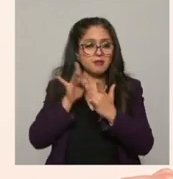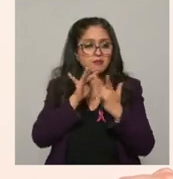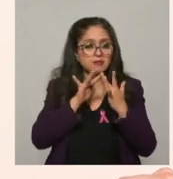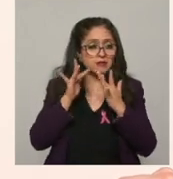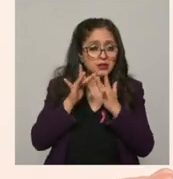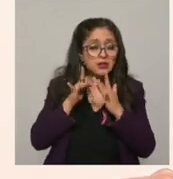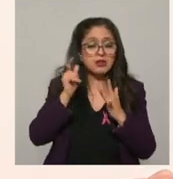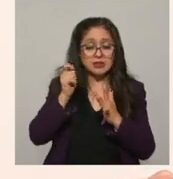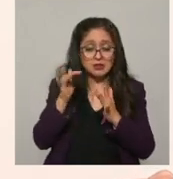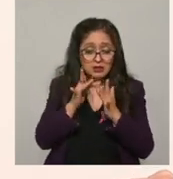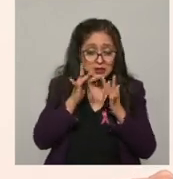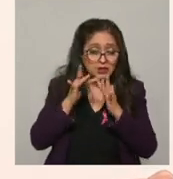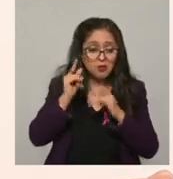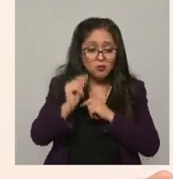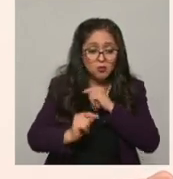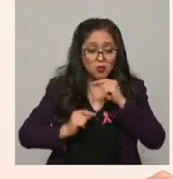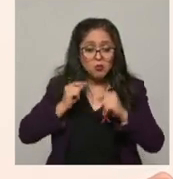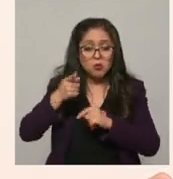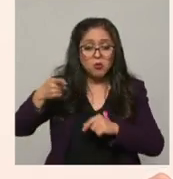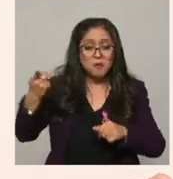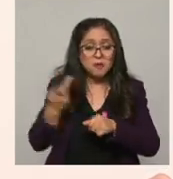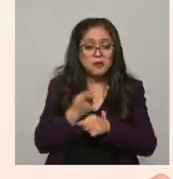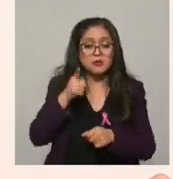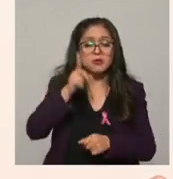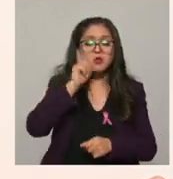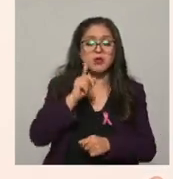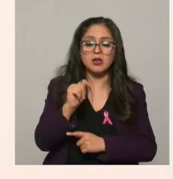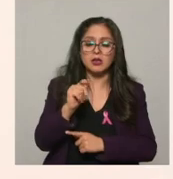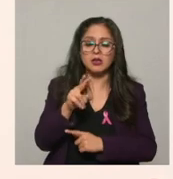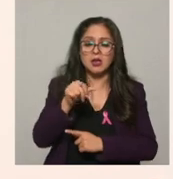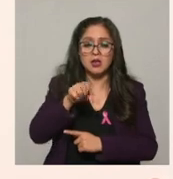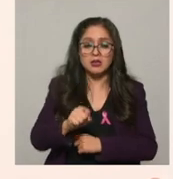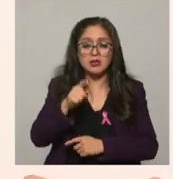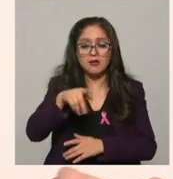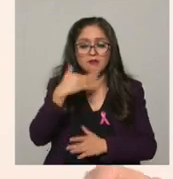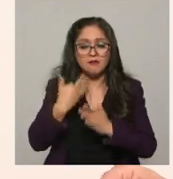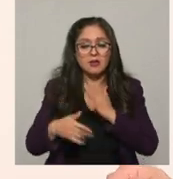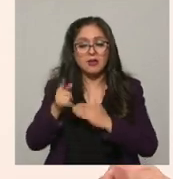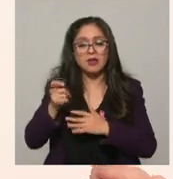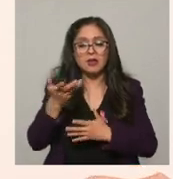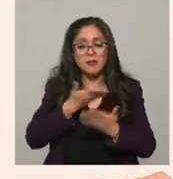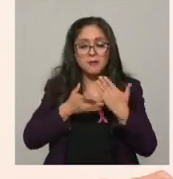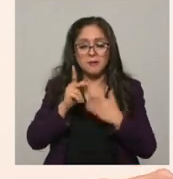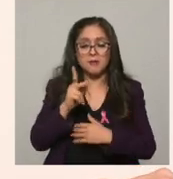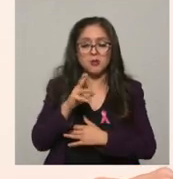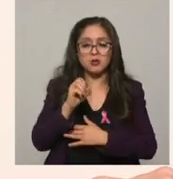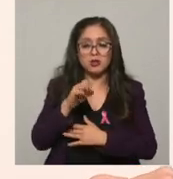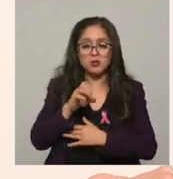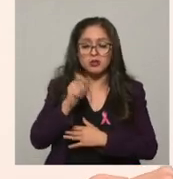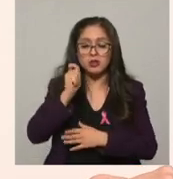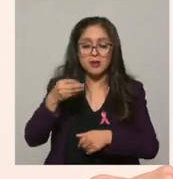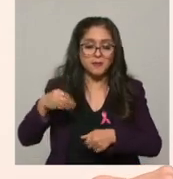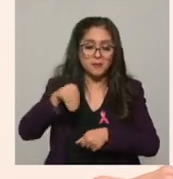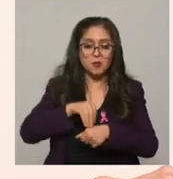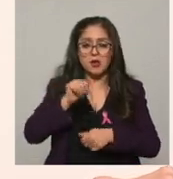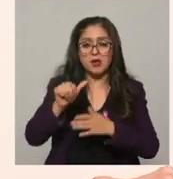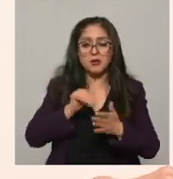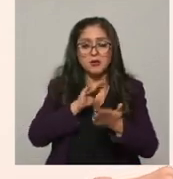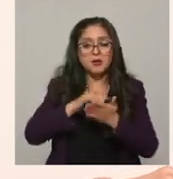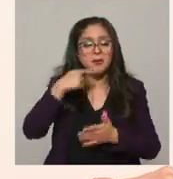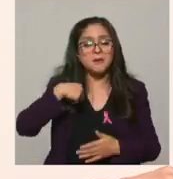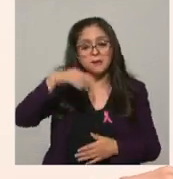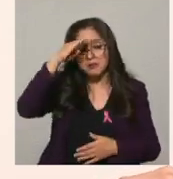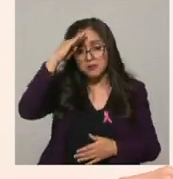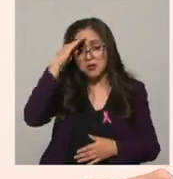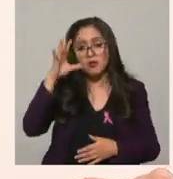pocas redes que podemos ir obteniendo, que también son mujeres trans, no se involucran en procesos administrativos porque piensan que